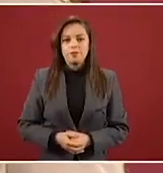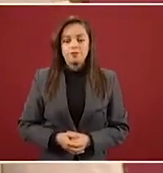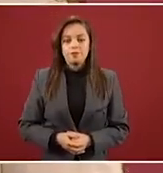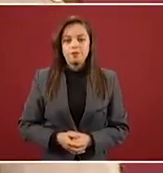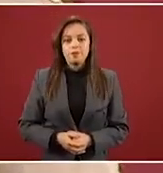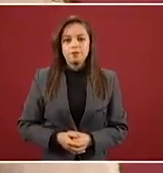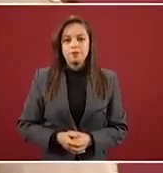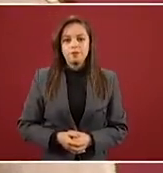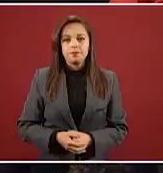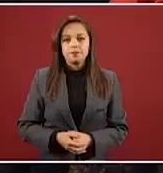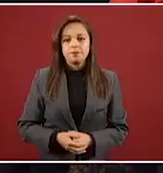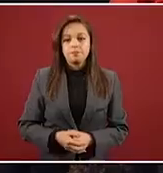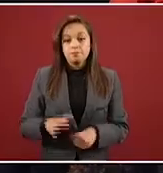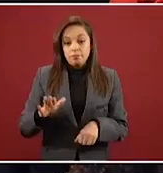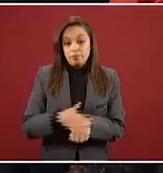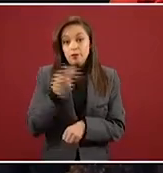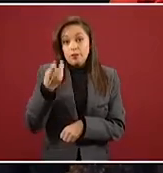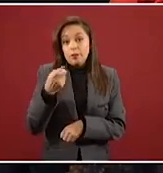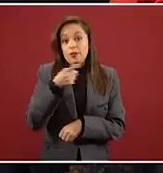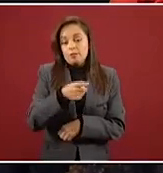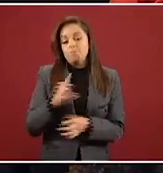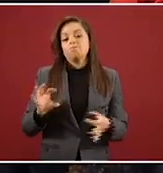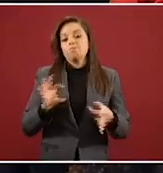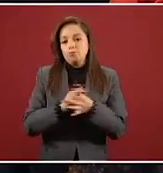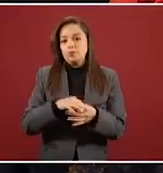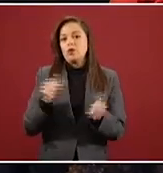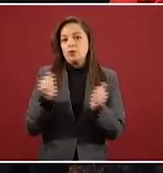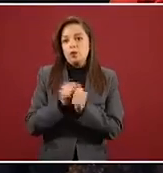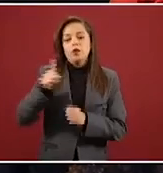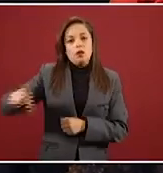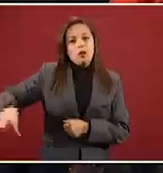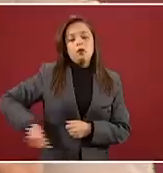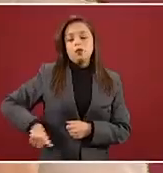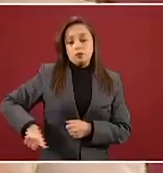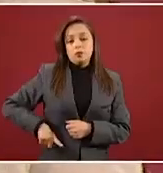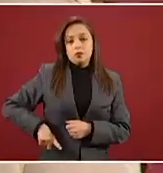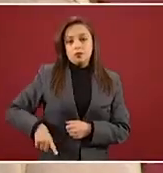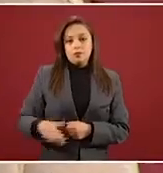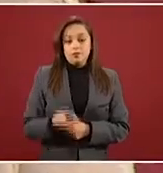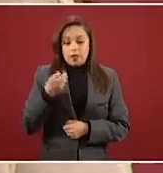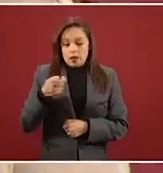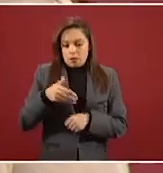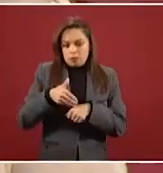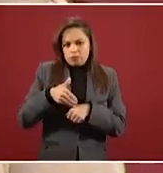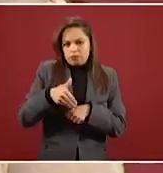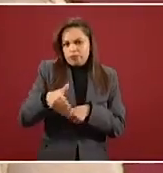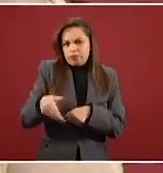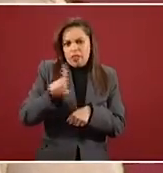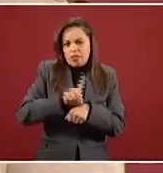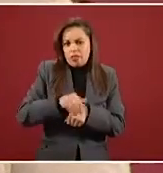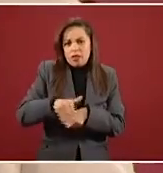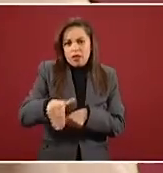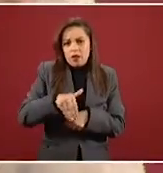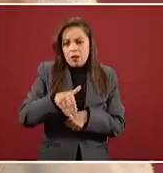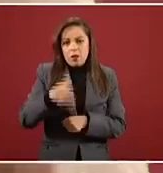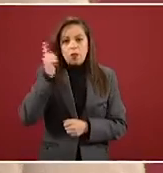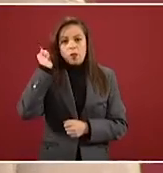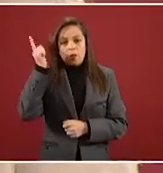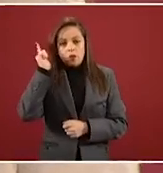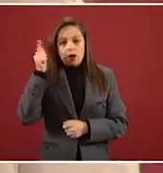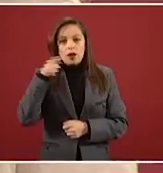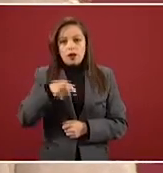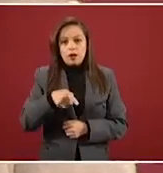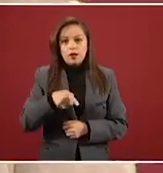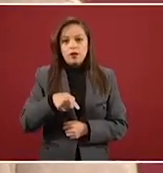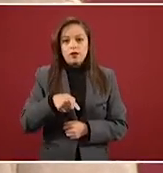parte del gobierno. Creemos que en estos días, esperemos, se pueda bajar